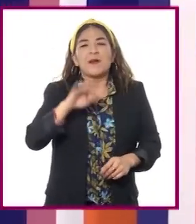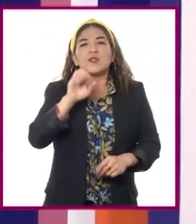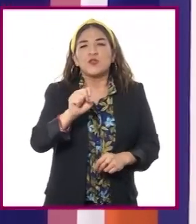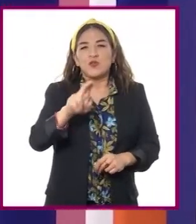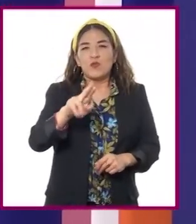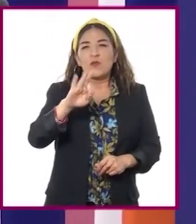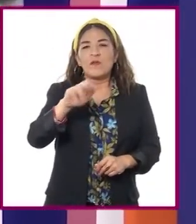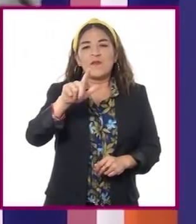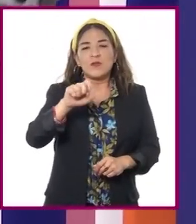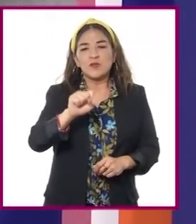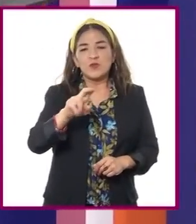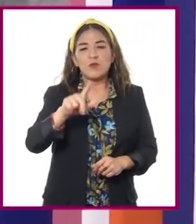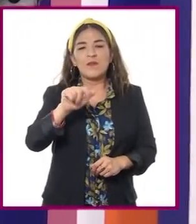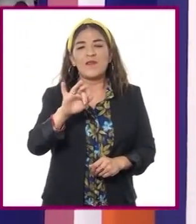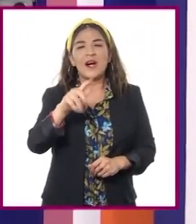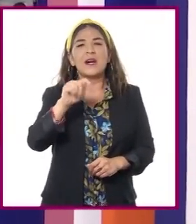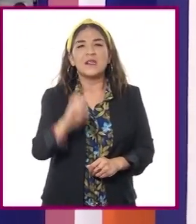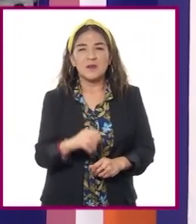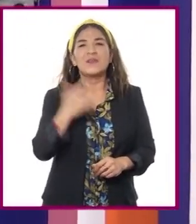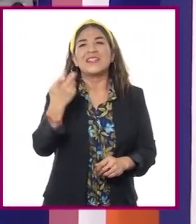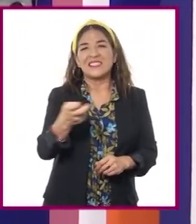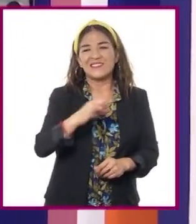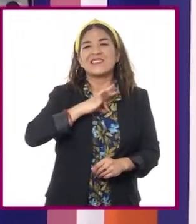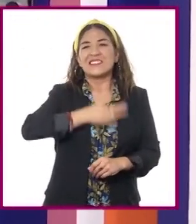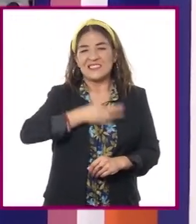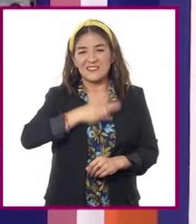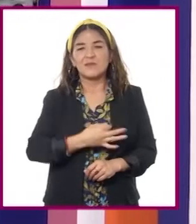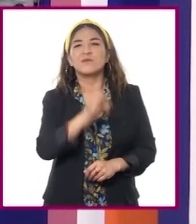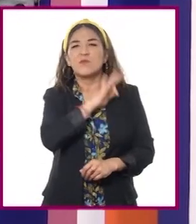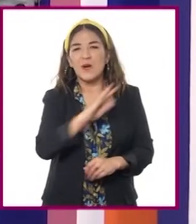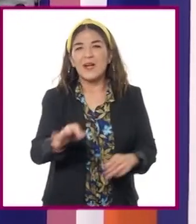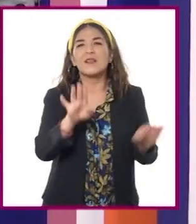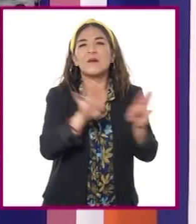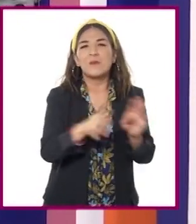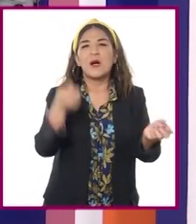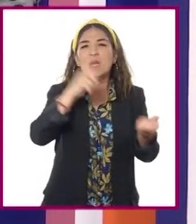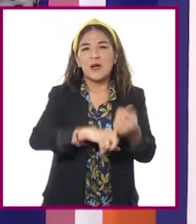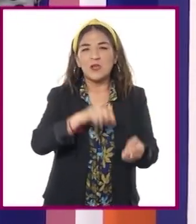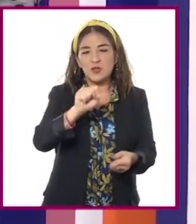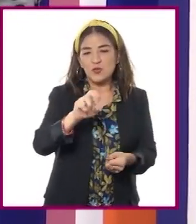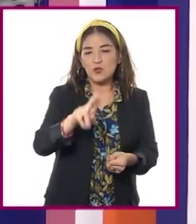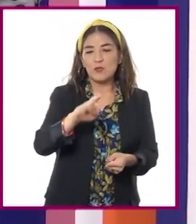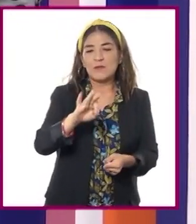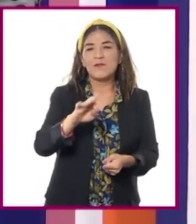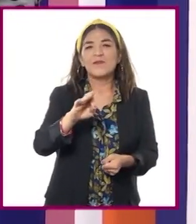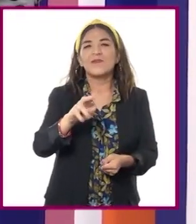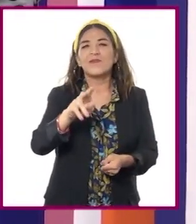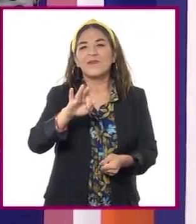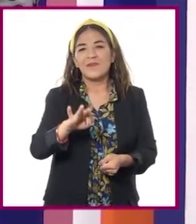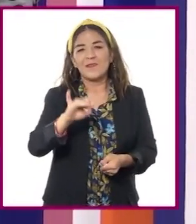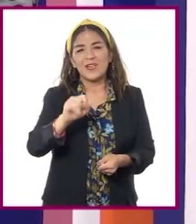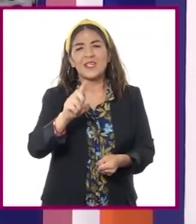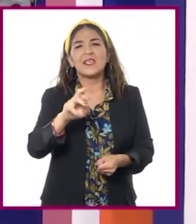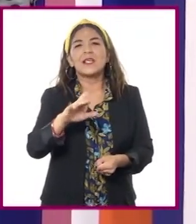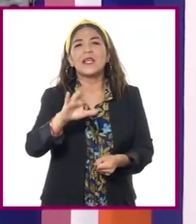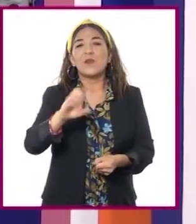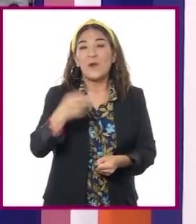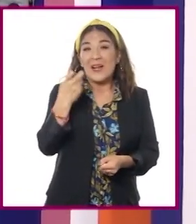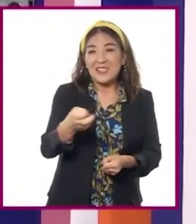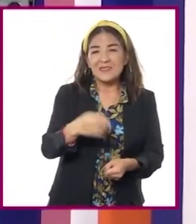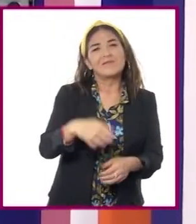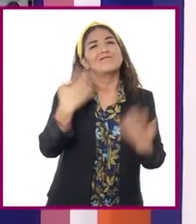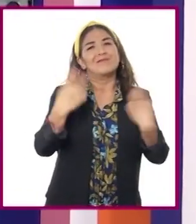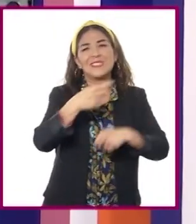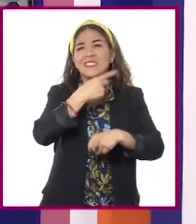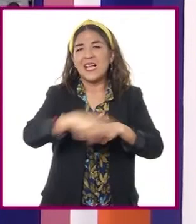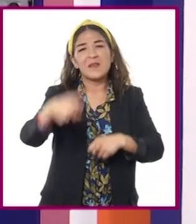sulfato-reductoras son particularmente agresivas, ya que generan ácido sulfídrico, este compuesto especialmente dañino para